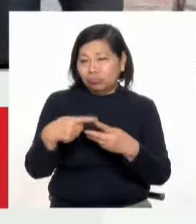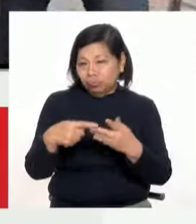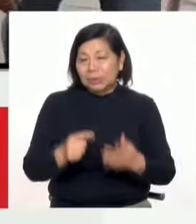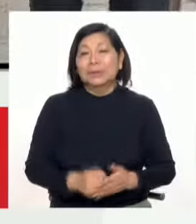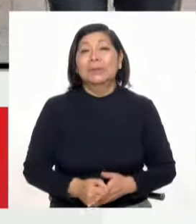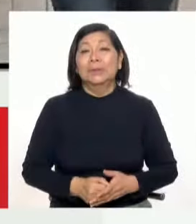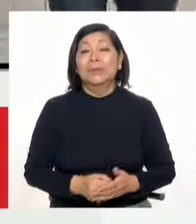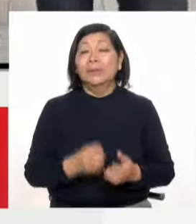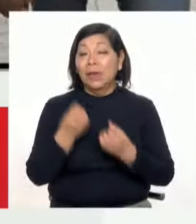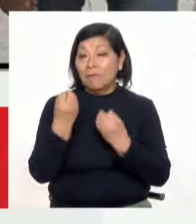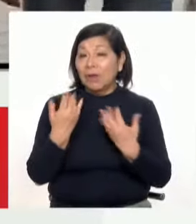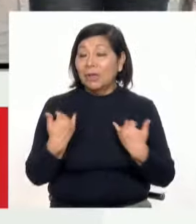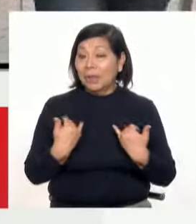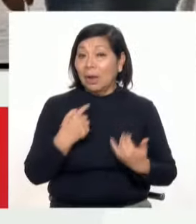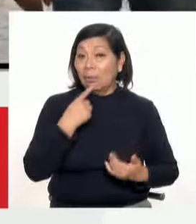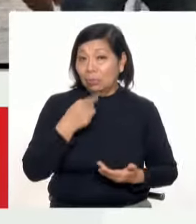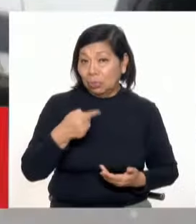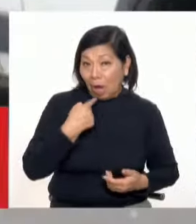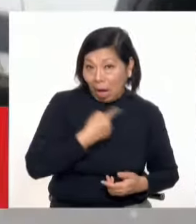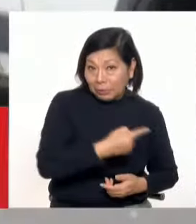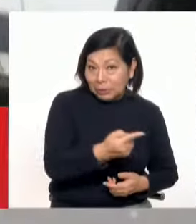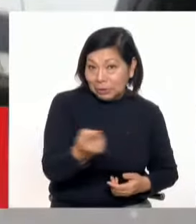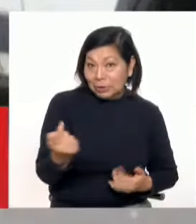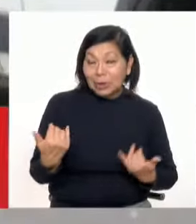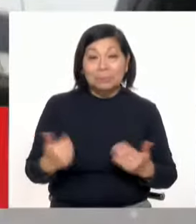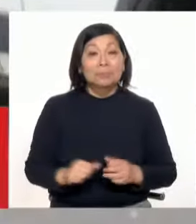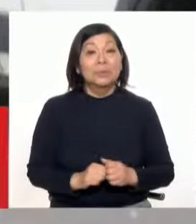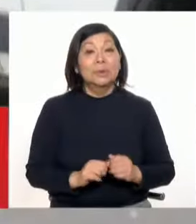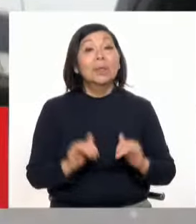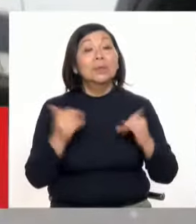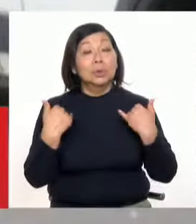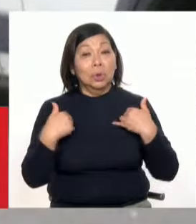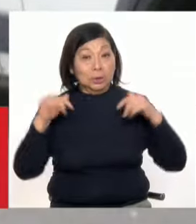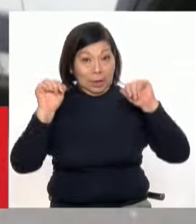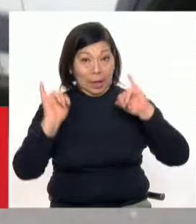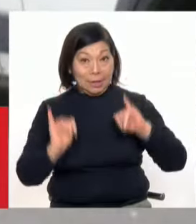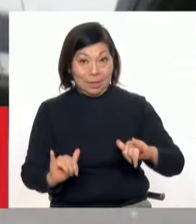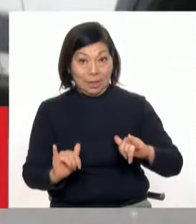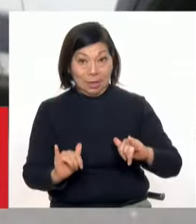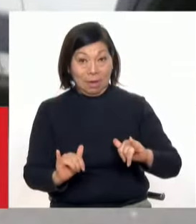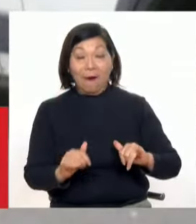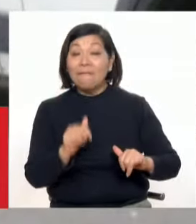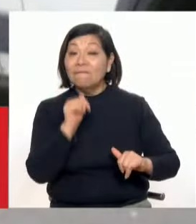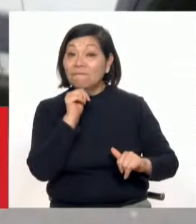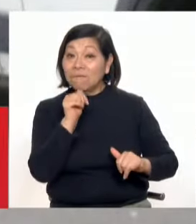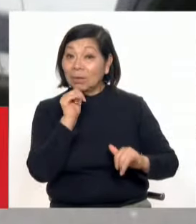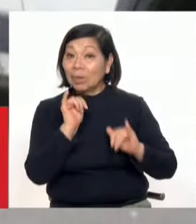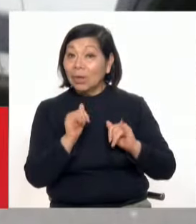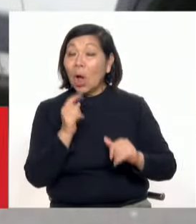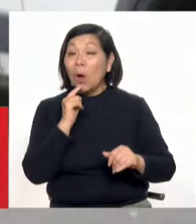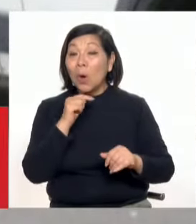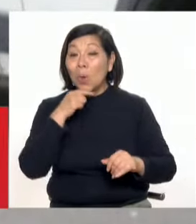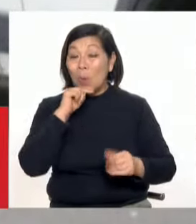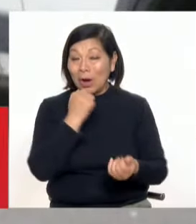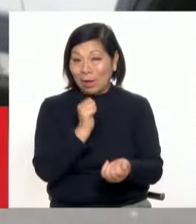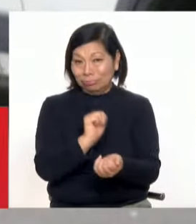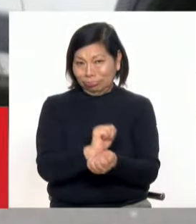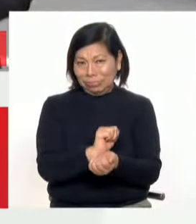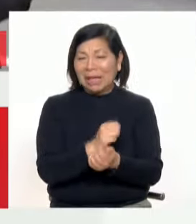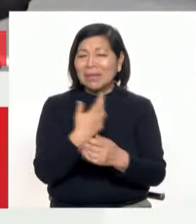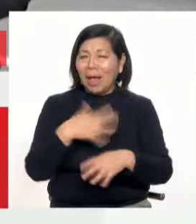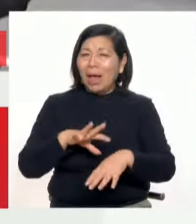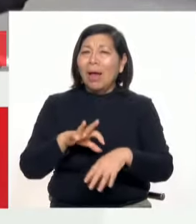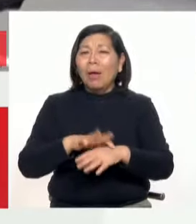otros. Parte de la información que tenemos para compartir a esa hora de la mañana. Nosotros vamos a continuar aquí porque sabemos que todavía permanece detenida esa mujer, quien ya ha pasado